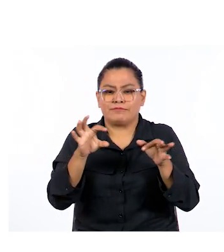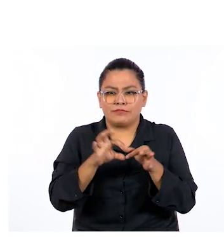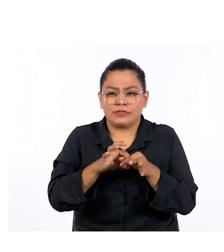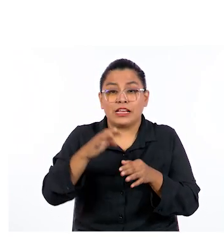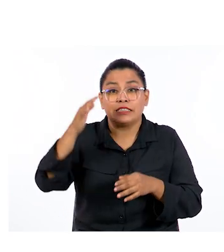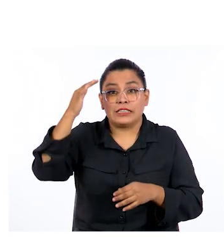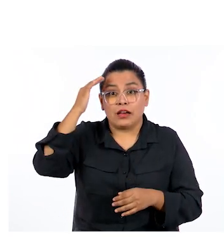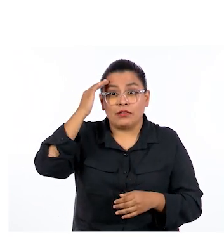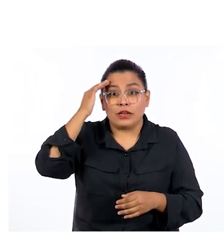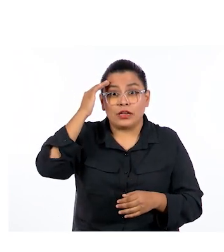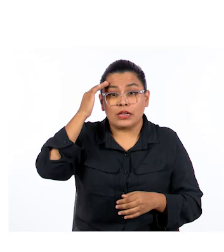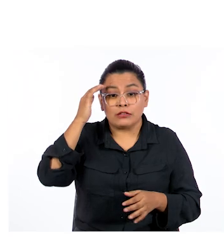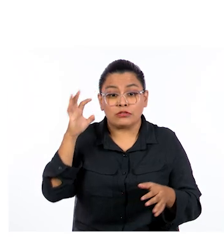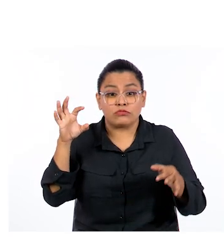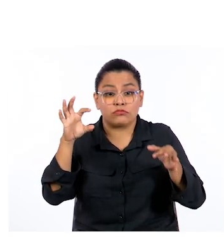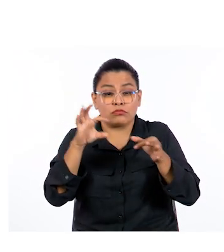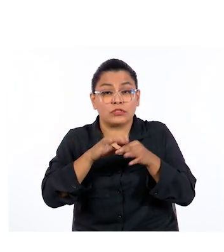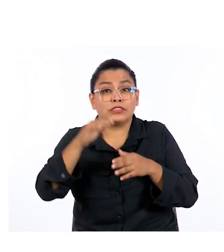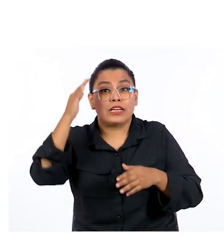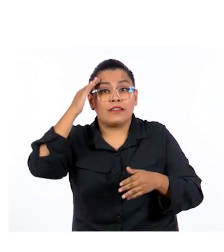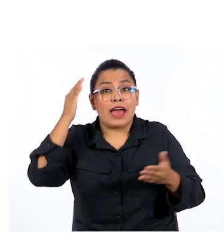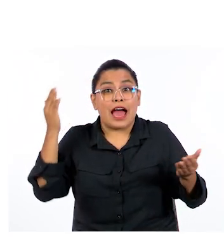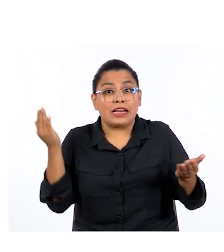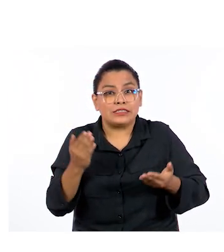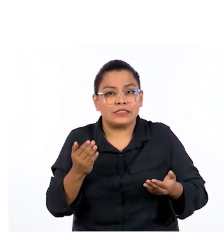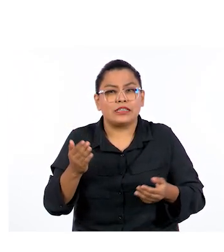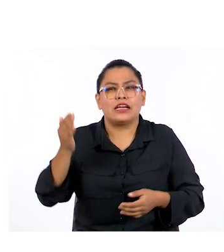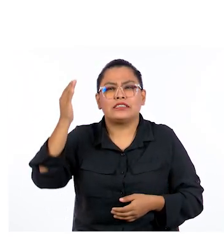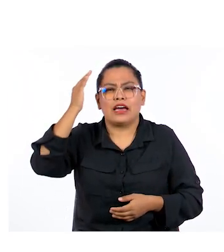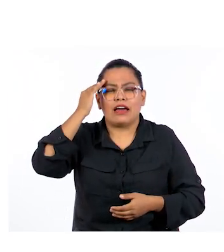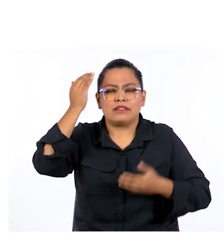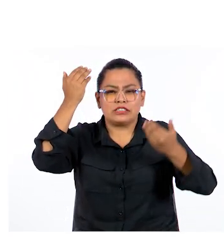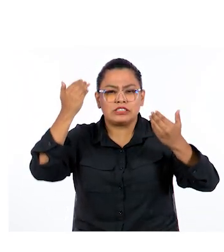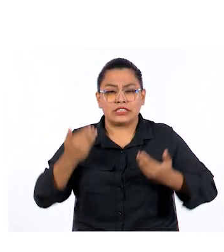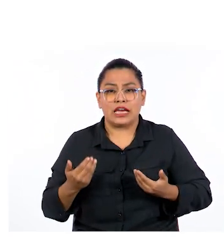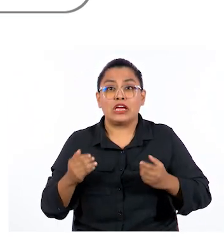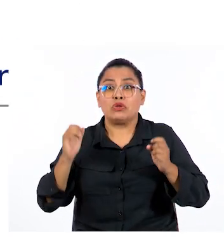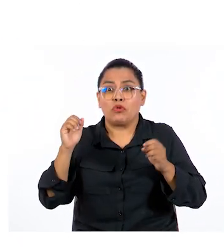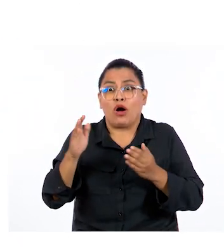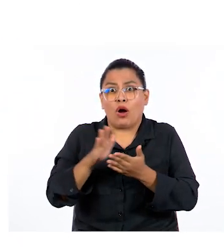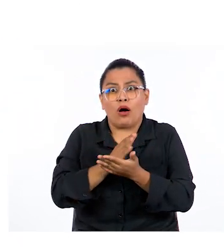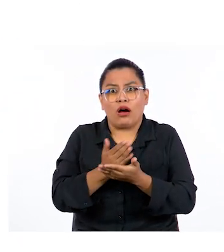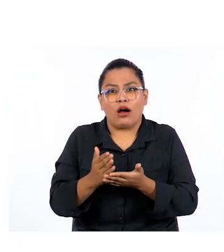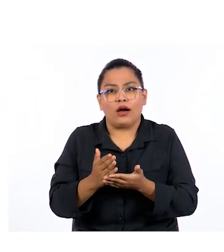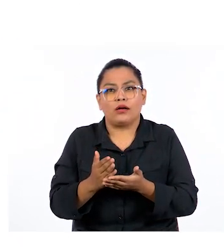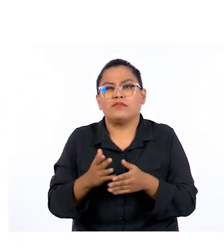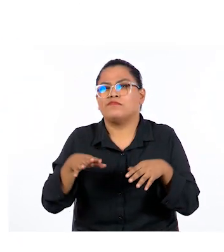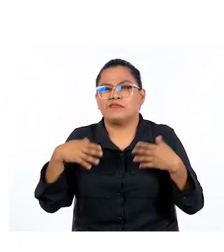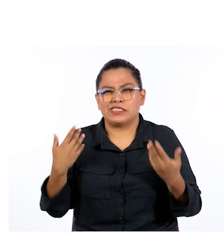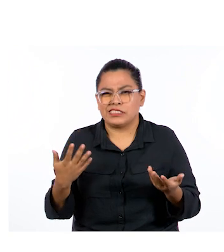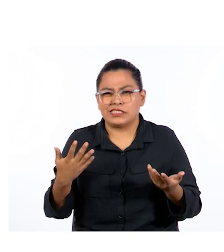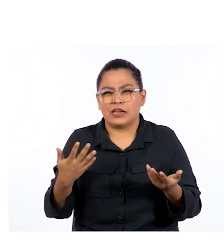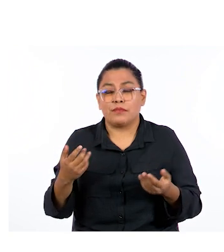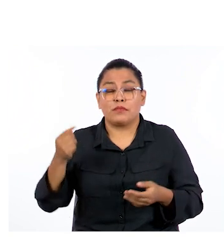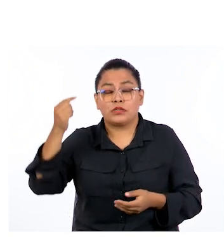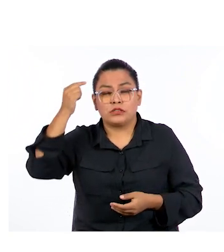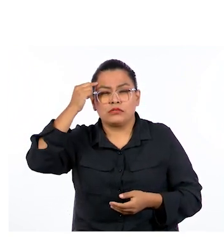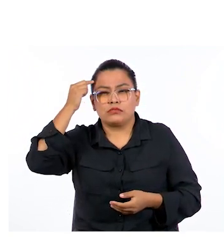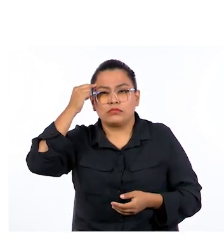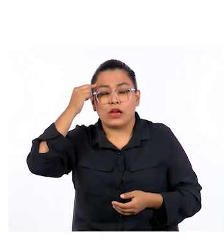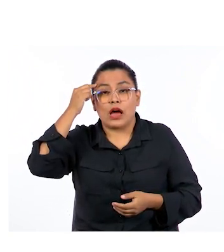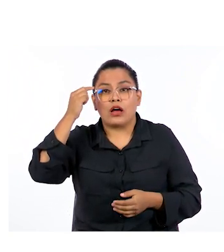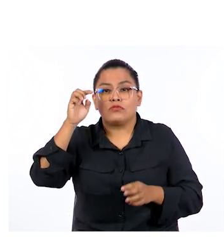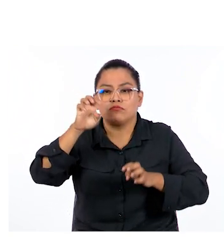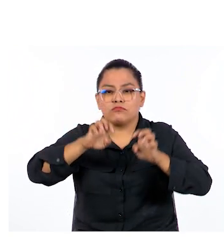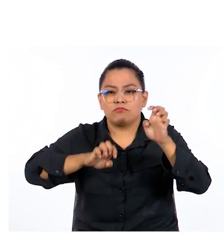el saber ser y el convivir, además de preguntarse, ¿para qué? Cuando evaluamos por competencias, no debemos